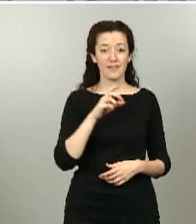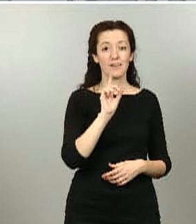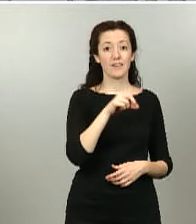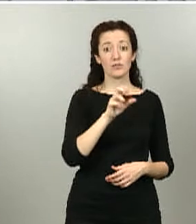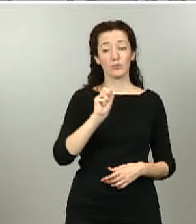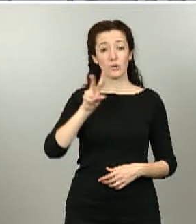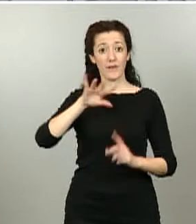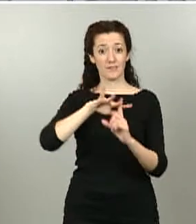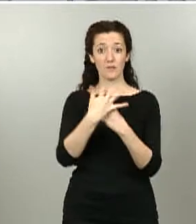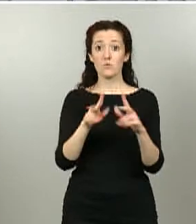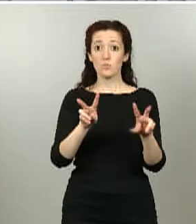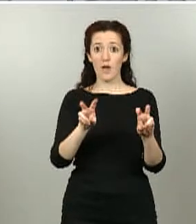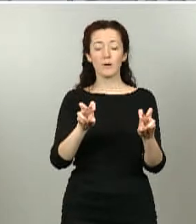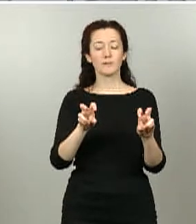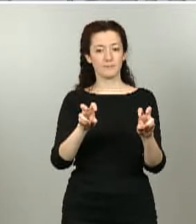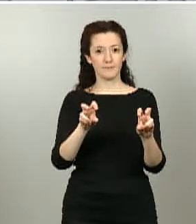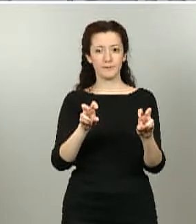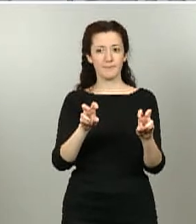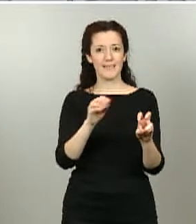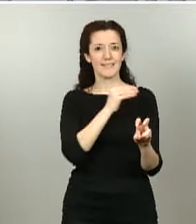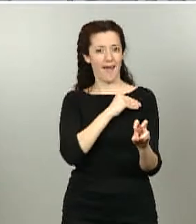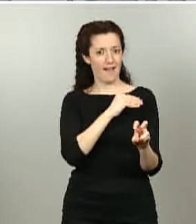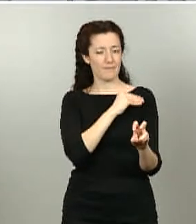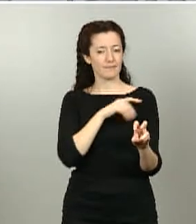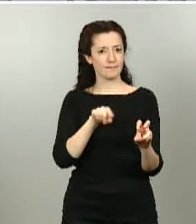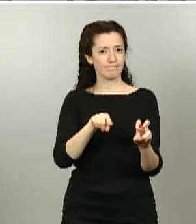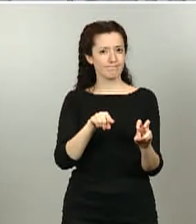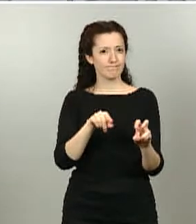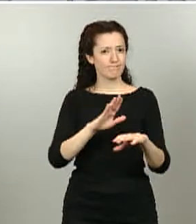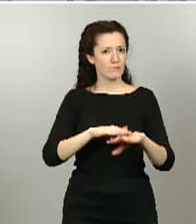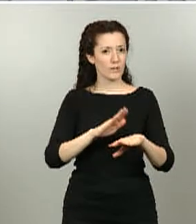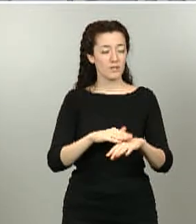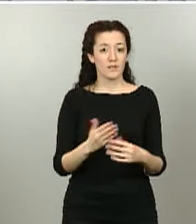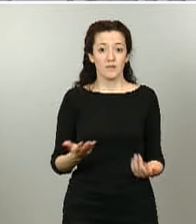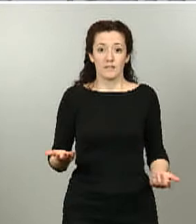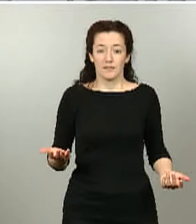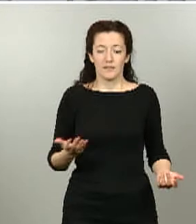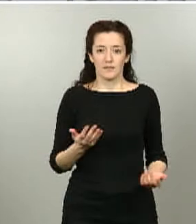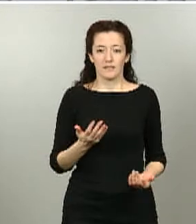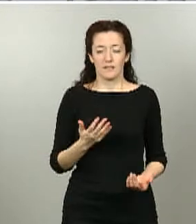los que observábamos estos días, pero en realidad puede deberse, de hecho sabemos que se debe, entre otras cosas,